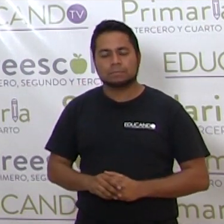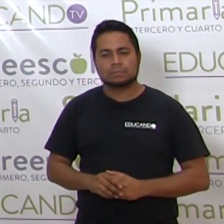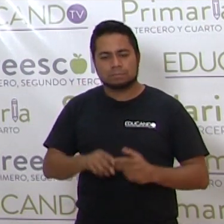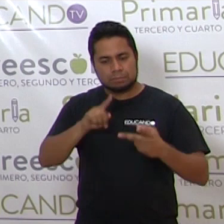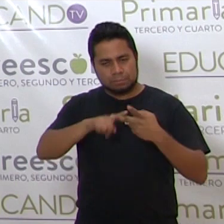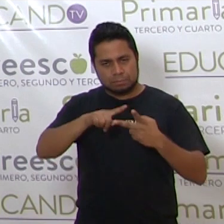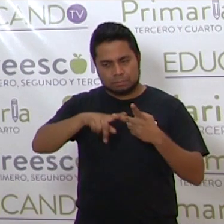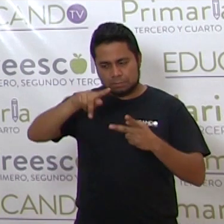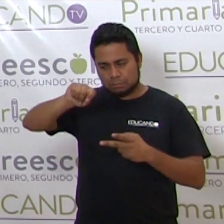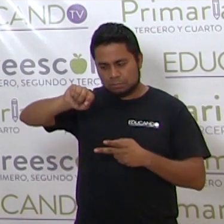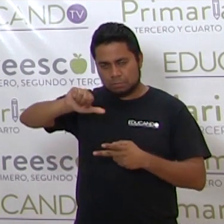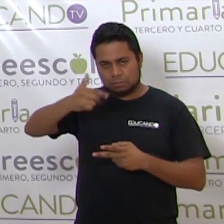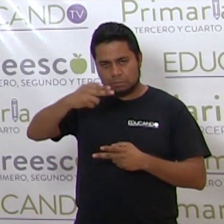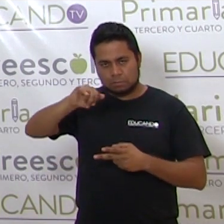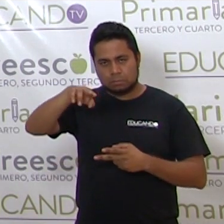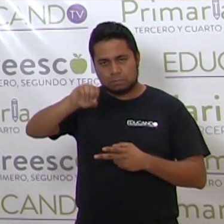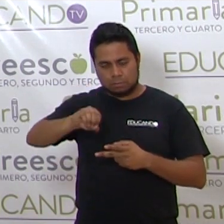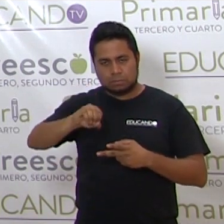el tanino